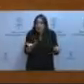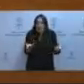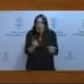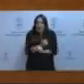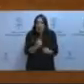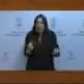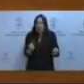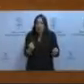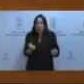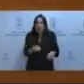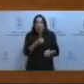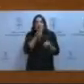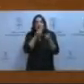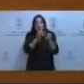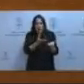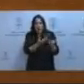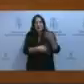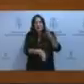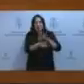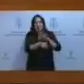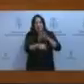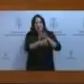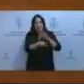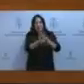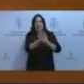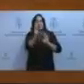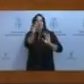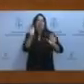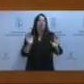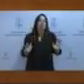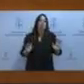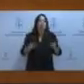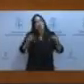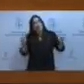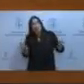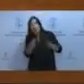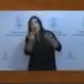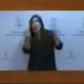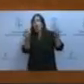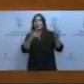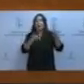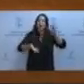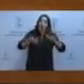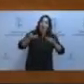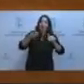Las declaraciones siguen siendo muy positivas. Vamos a mejorar, vamos